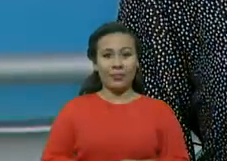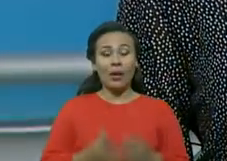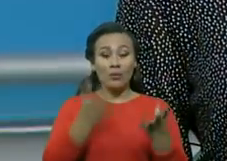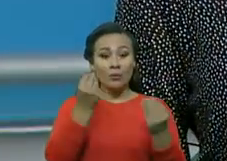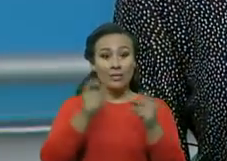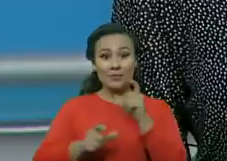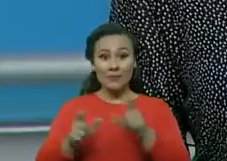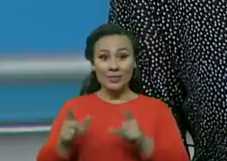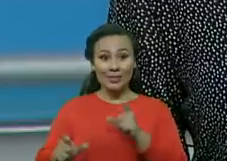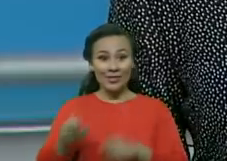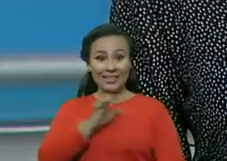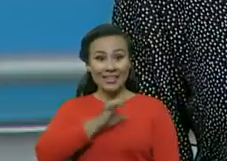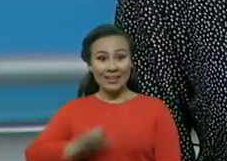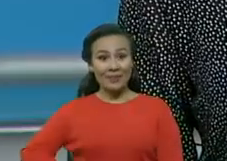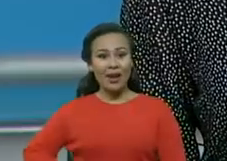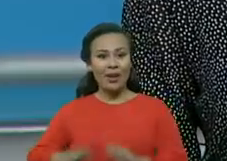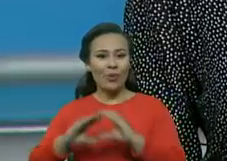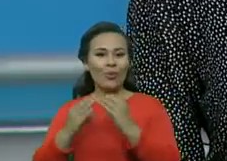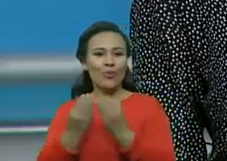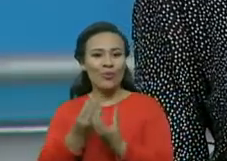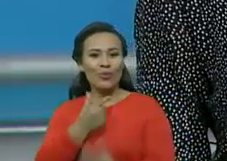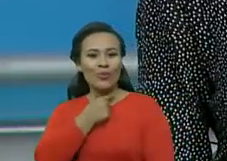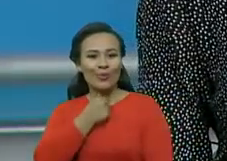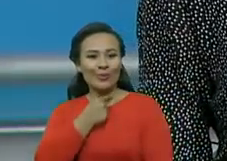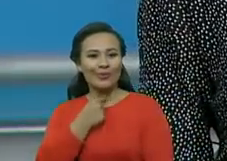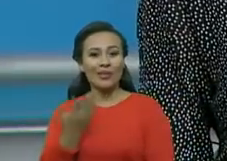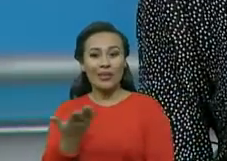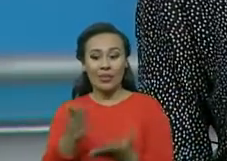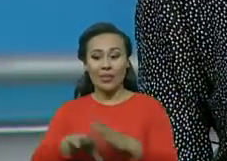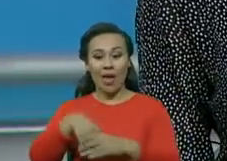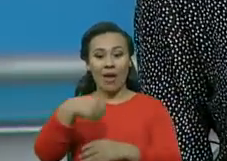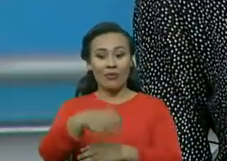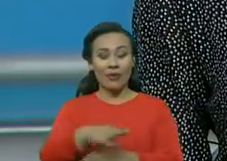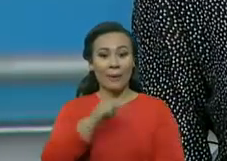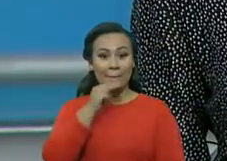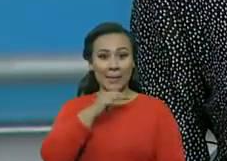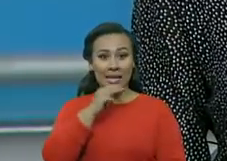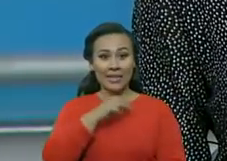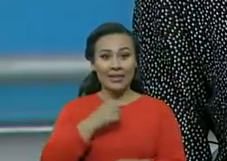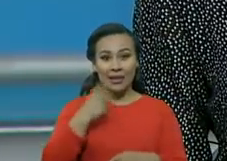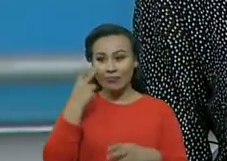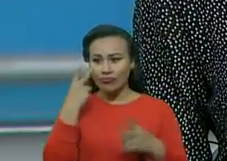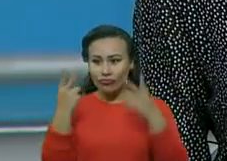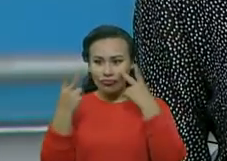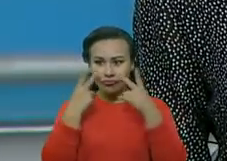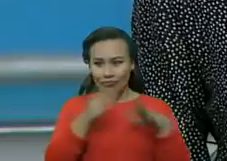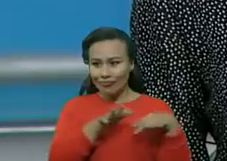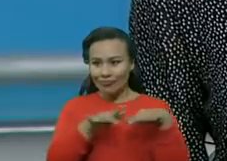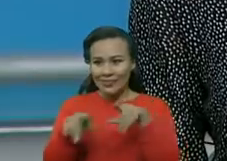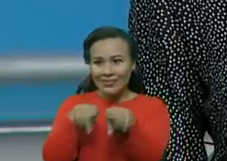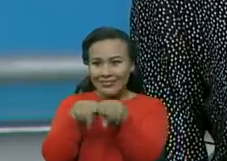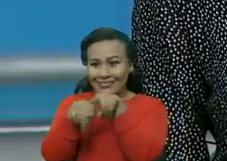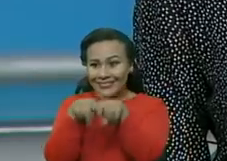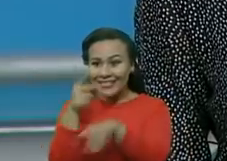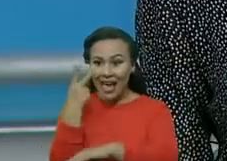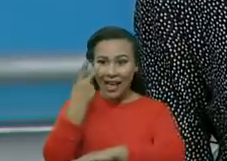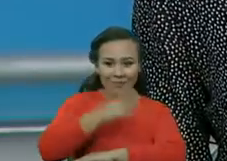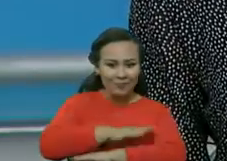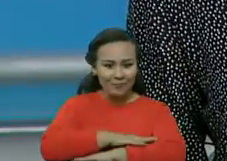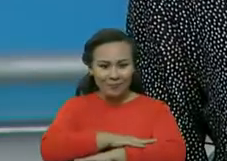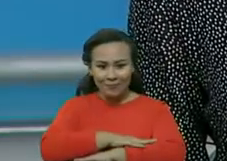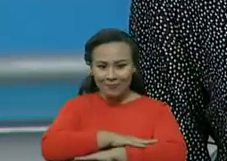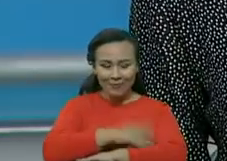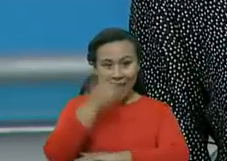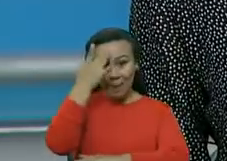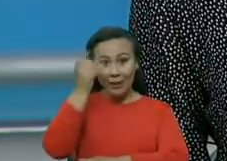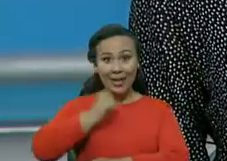Miles de hinchas de Emelec se dieron cita en el Estadio Jocay de Manta para el partido que consagró campeón al cuadro eléctrico tras su